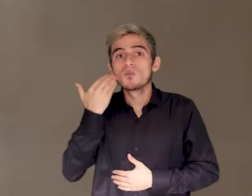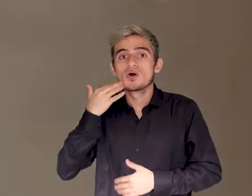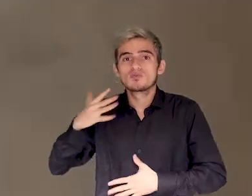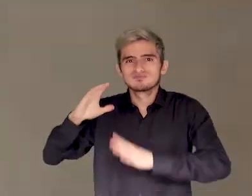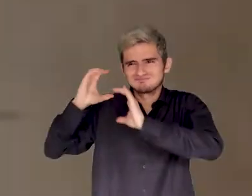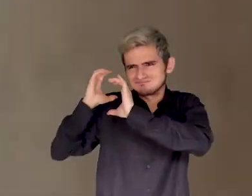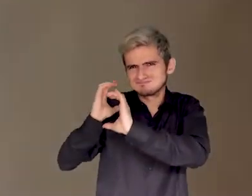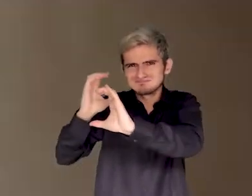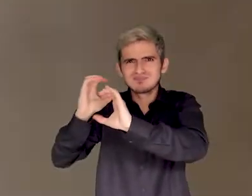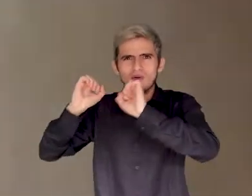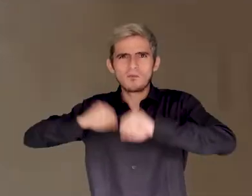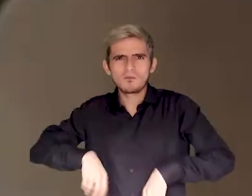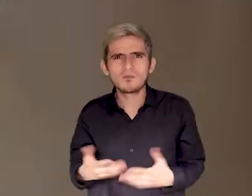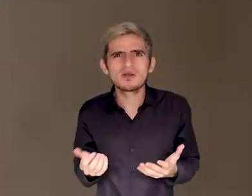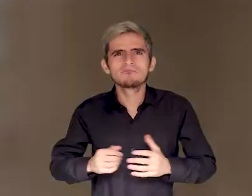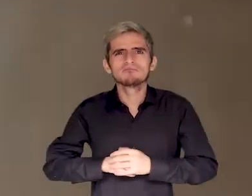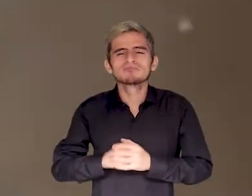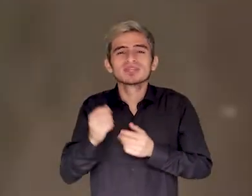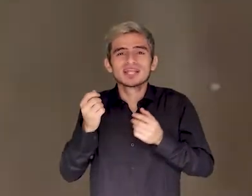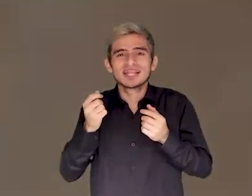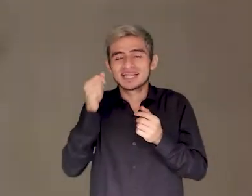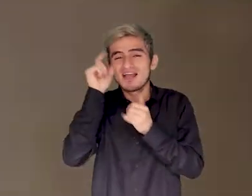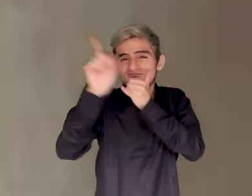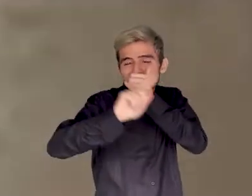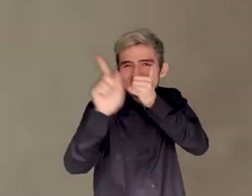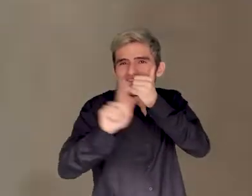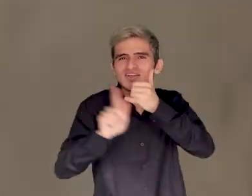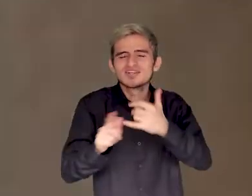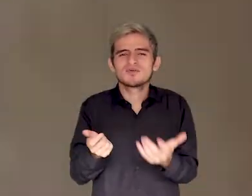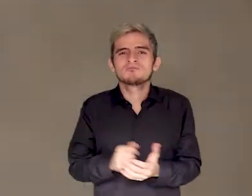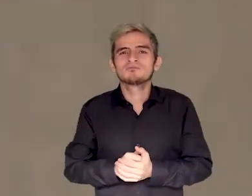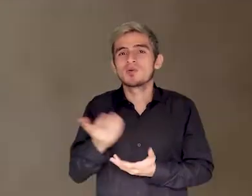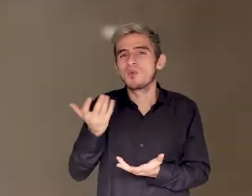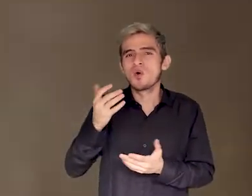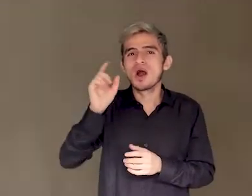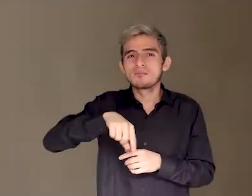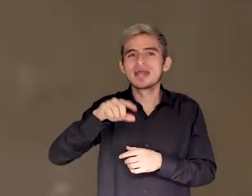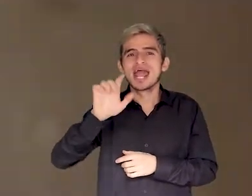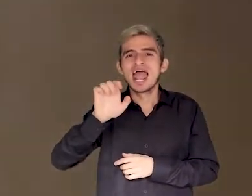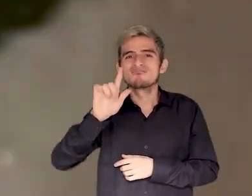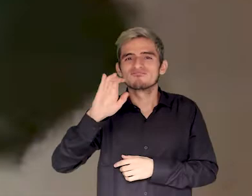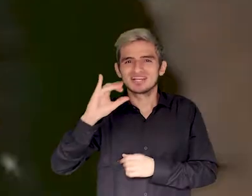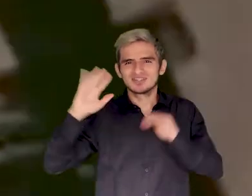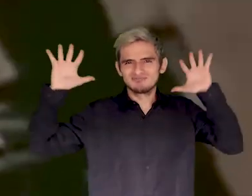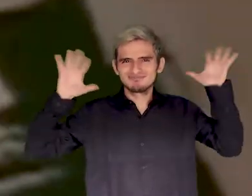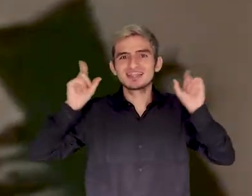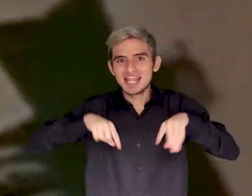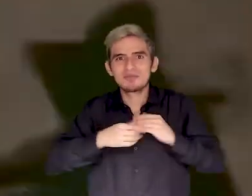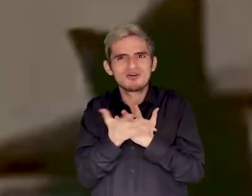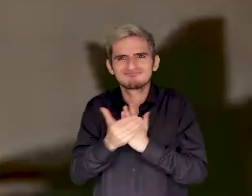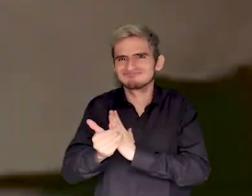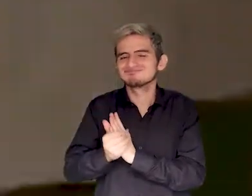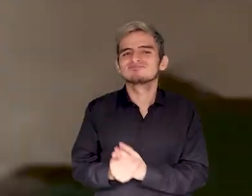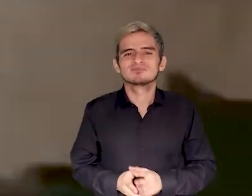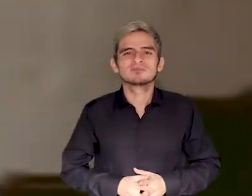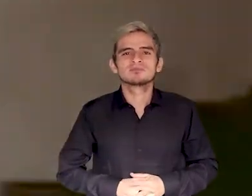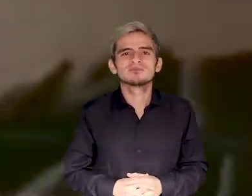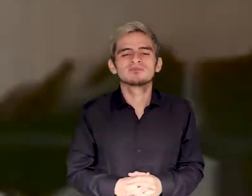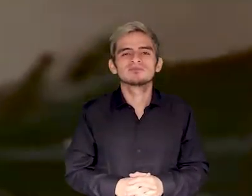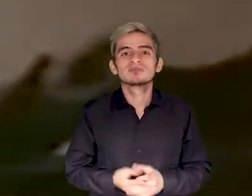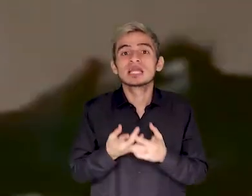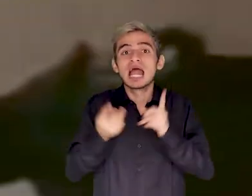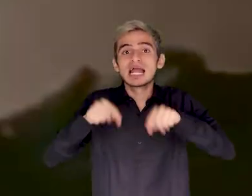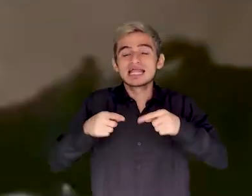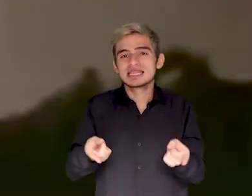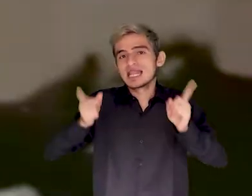Fue la primera en usar el gramófono, los efectos especiales, la doble exposición del negativo, las técnicas de retoque, la cámara lenta y rápida